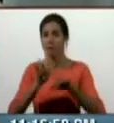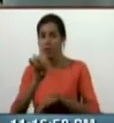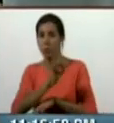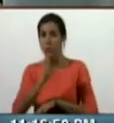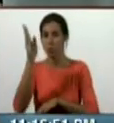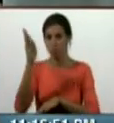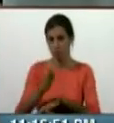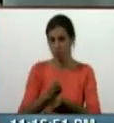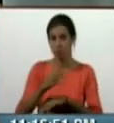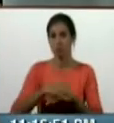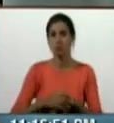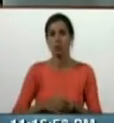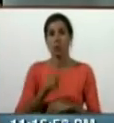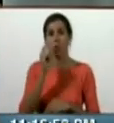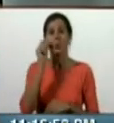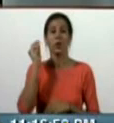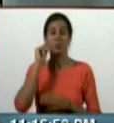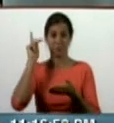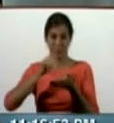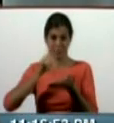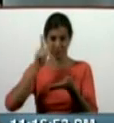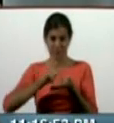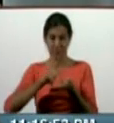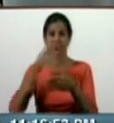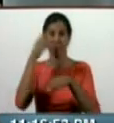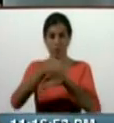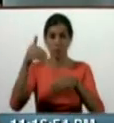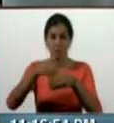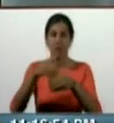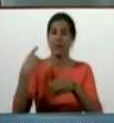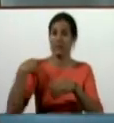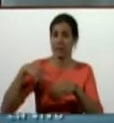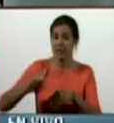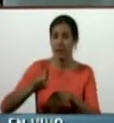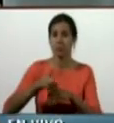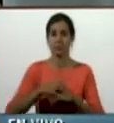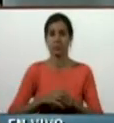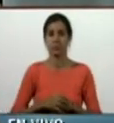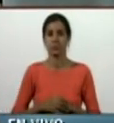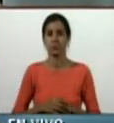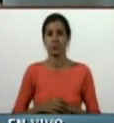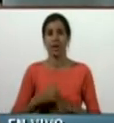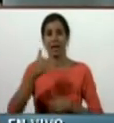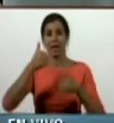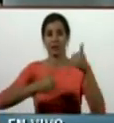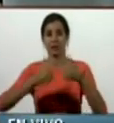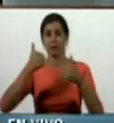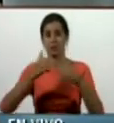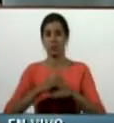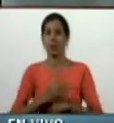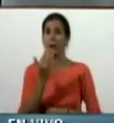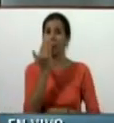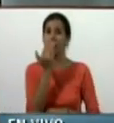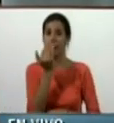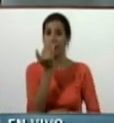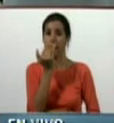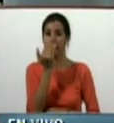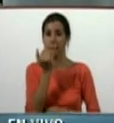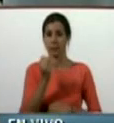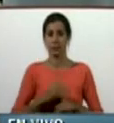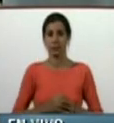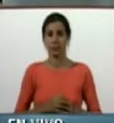78.71% de los electoras y los electores, tenemos el candidato Nicolás Maduro